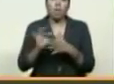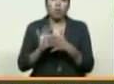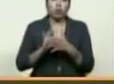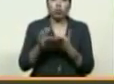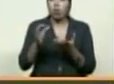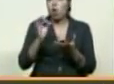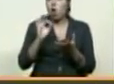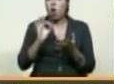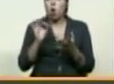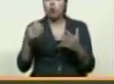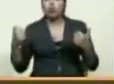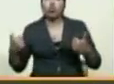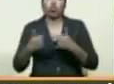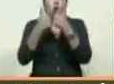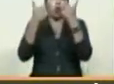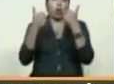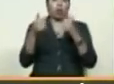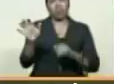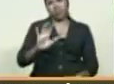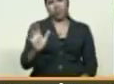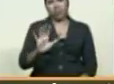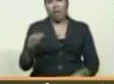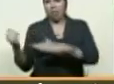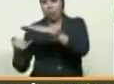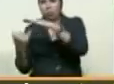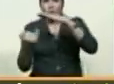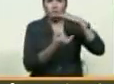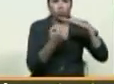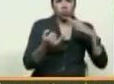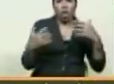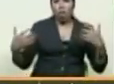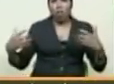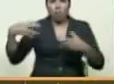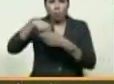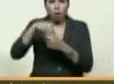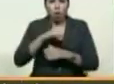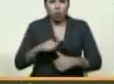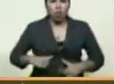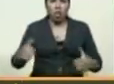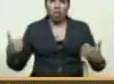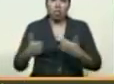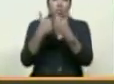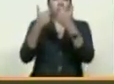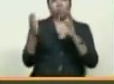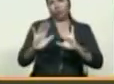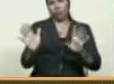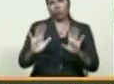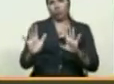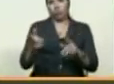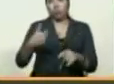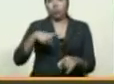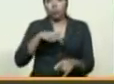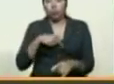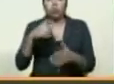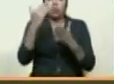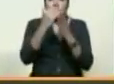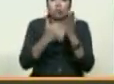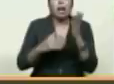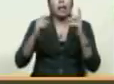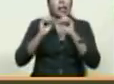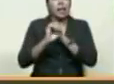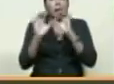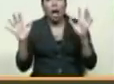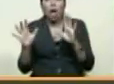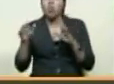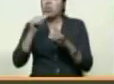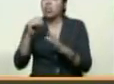choques entre entes de la misma Fuerza Armada. Tanto hemos avanzado, querido compañero almirante en jefe